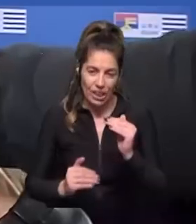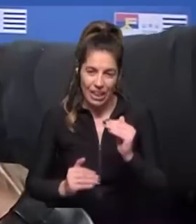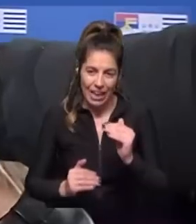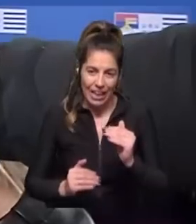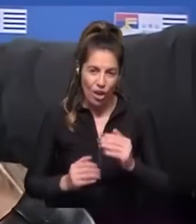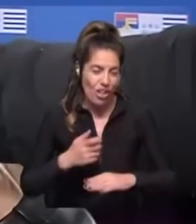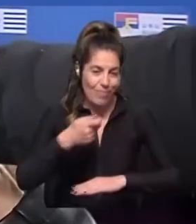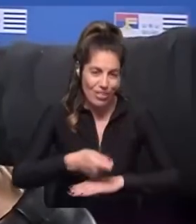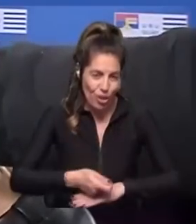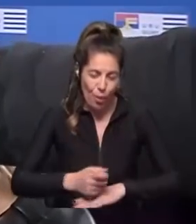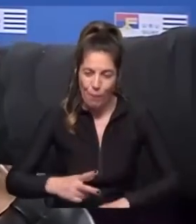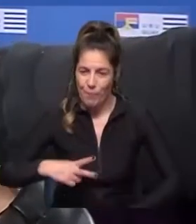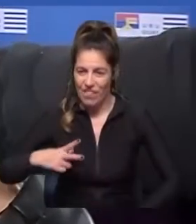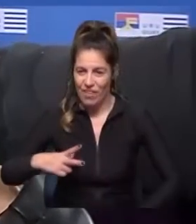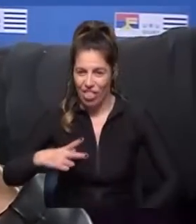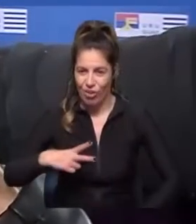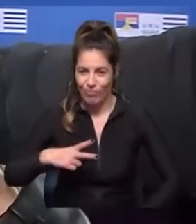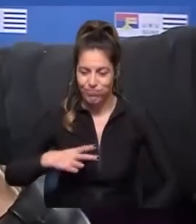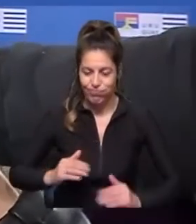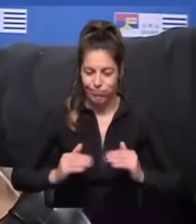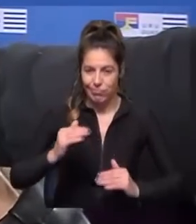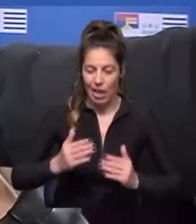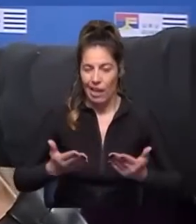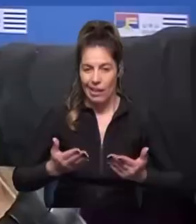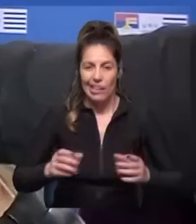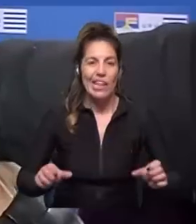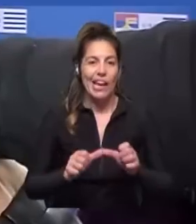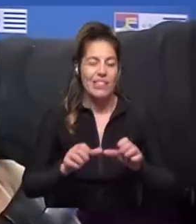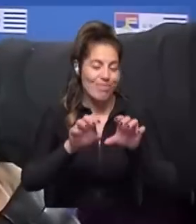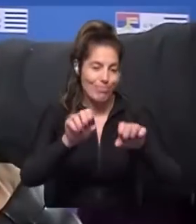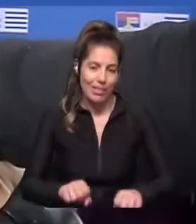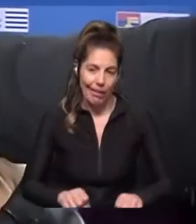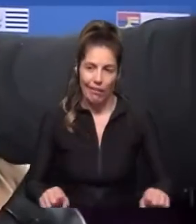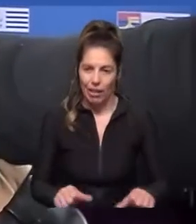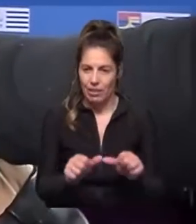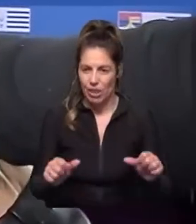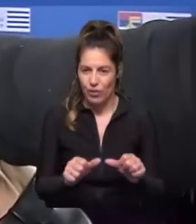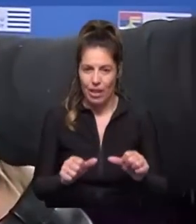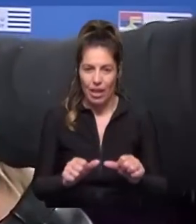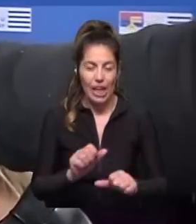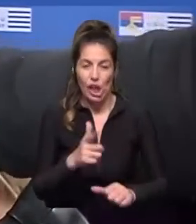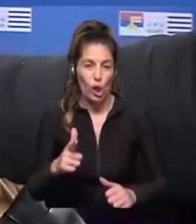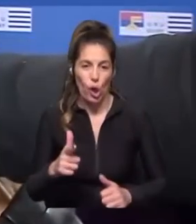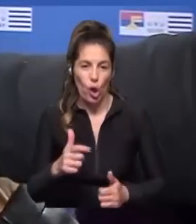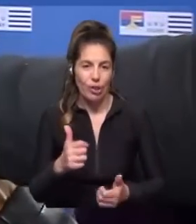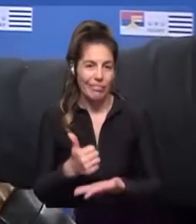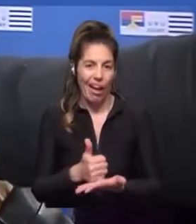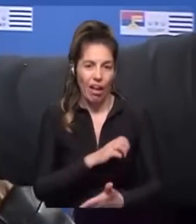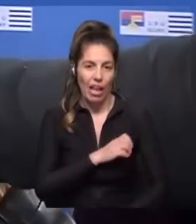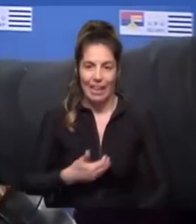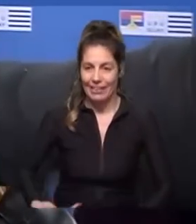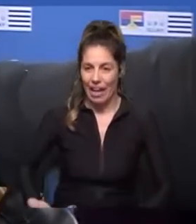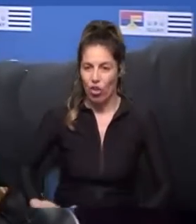inversor privado cuyo resultado termina siendo el cierre de la actividad digamos y la ausencia del estado en áreas claves